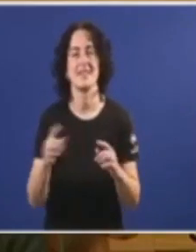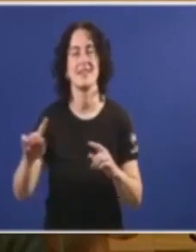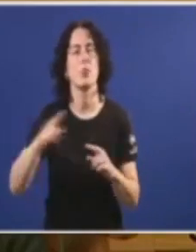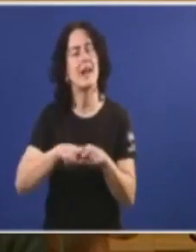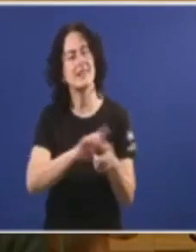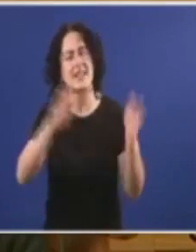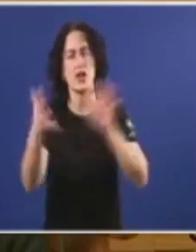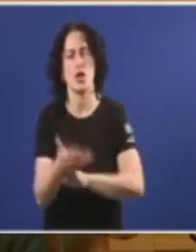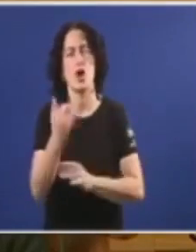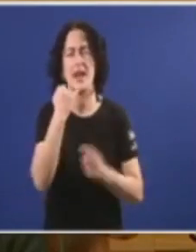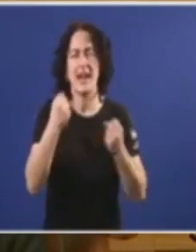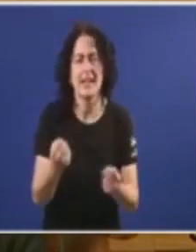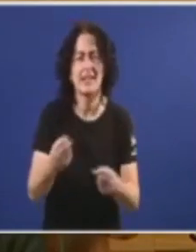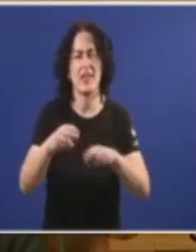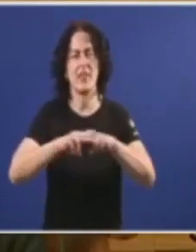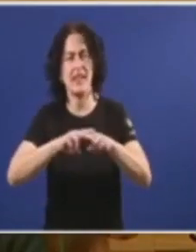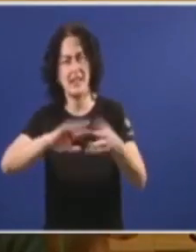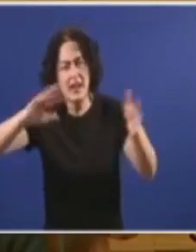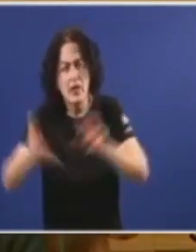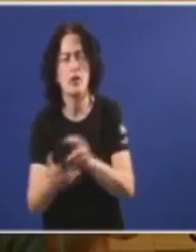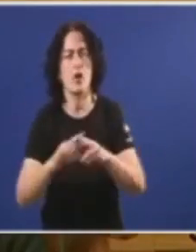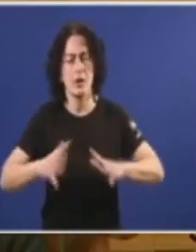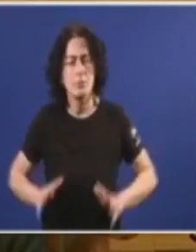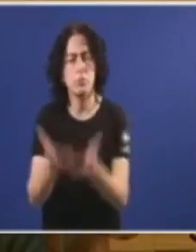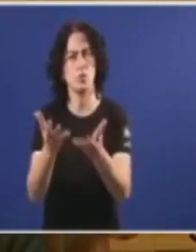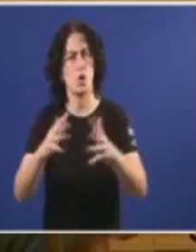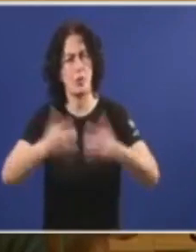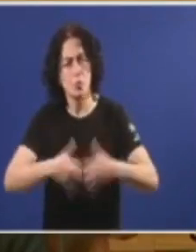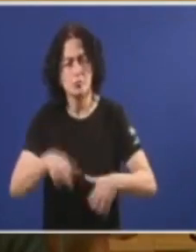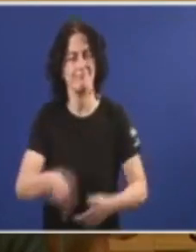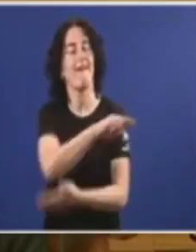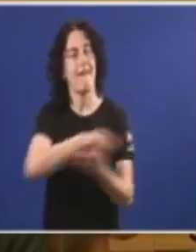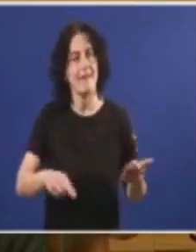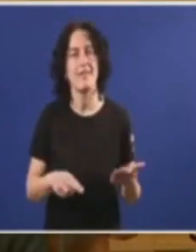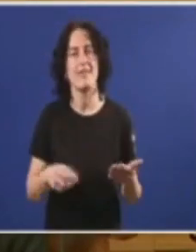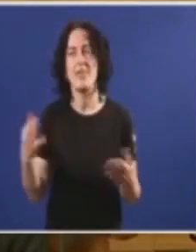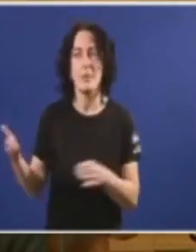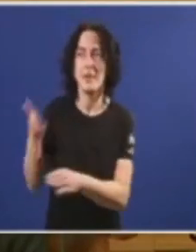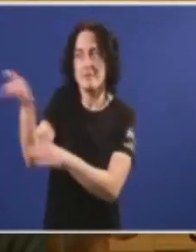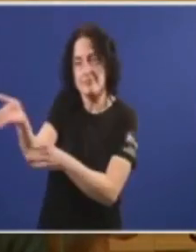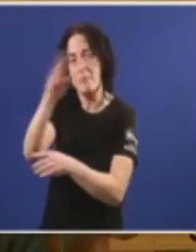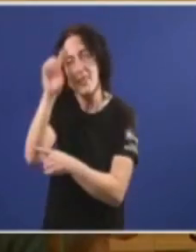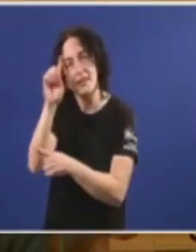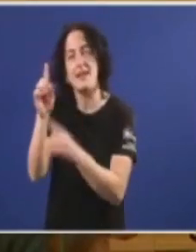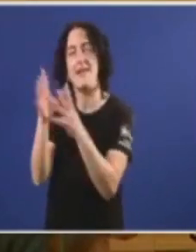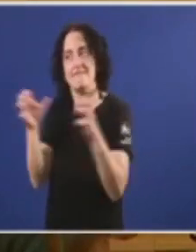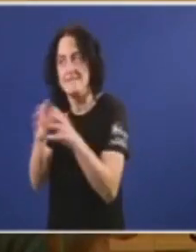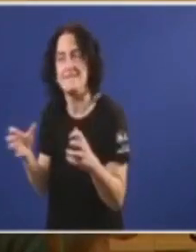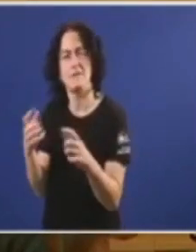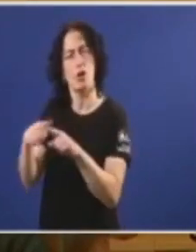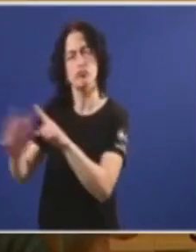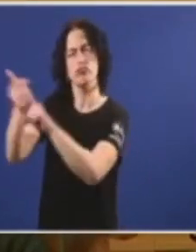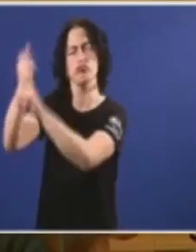enerxética, dunha digitalización, de impulsar a industria, ese é Galiza e hai que ir con ambición e non con rebaixas como foi vostede a Madrid nesa